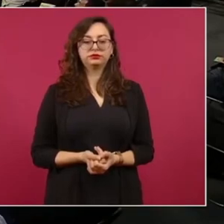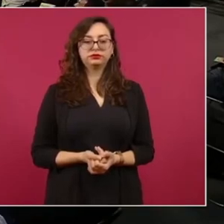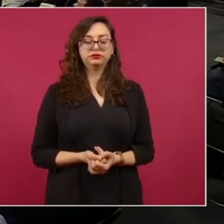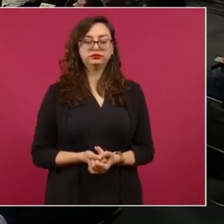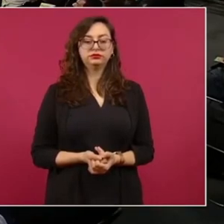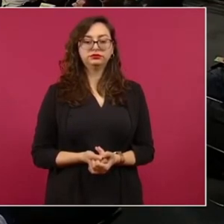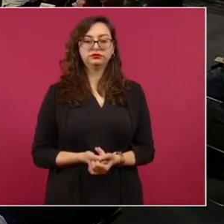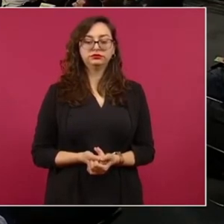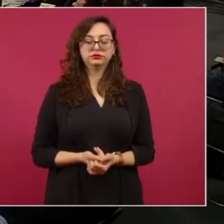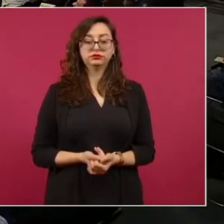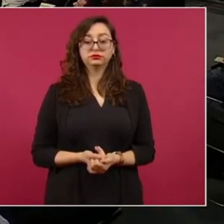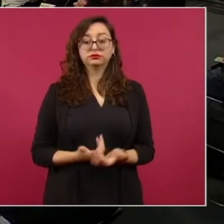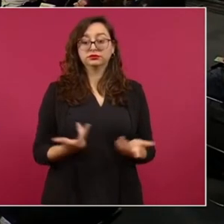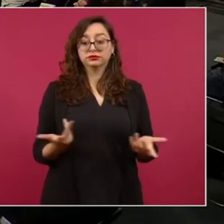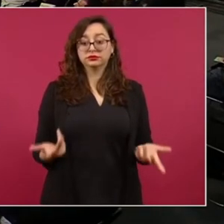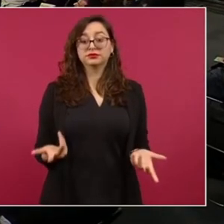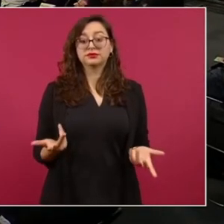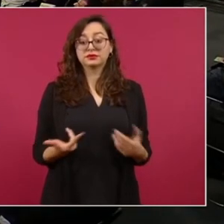Y el riesgo.